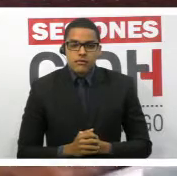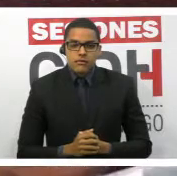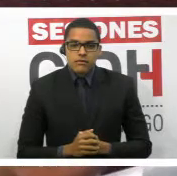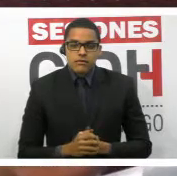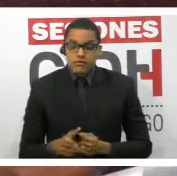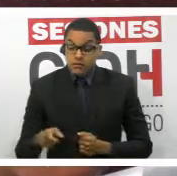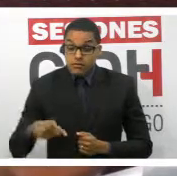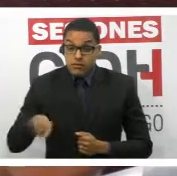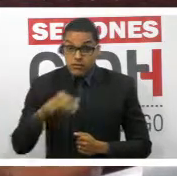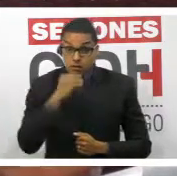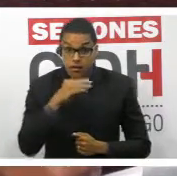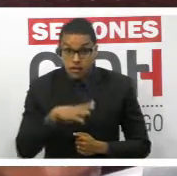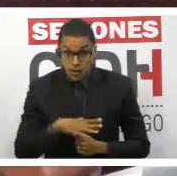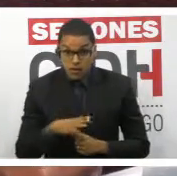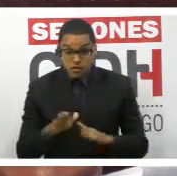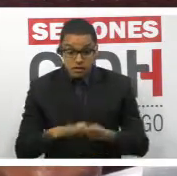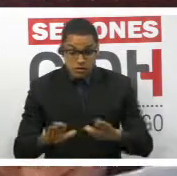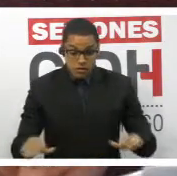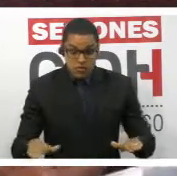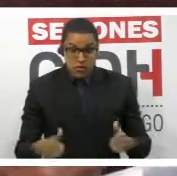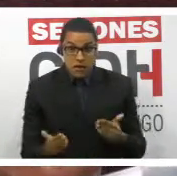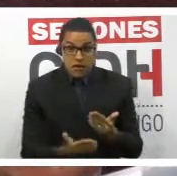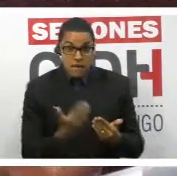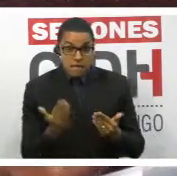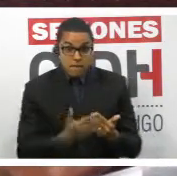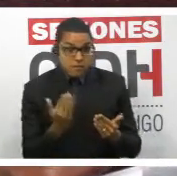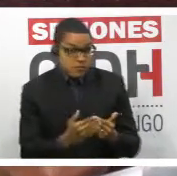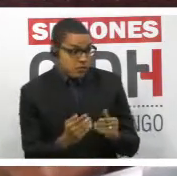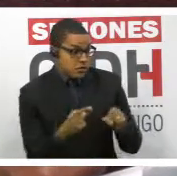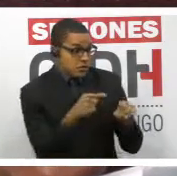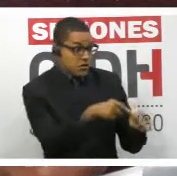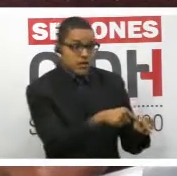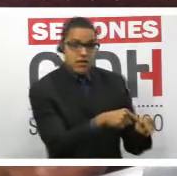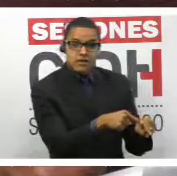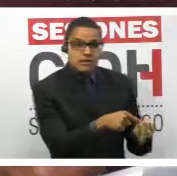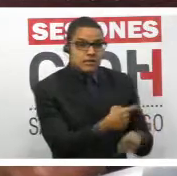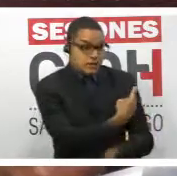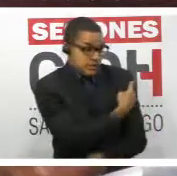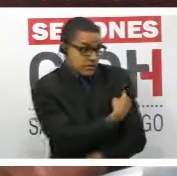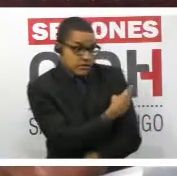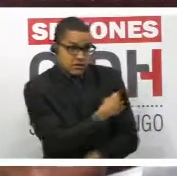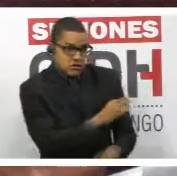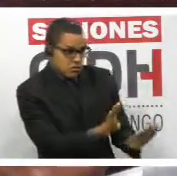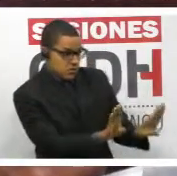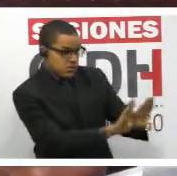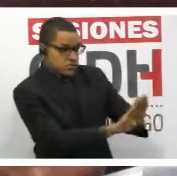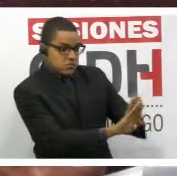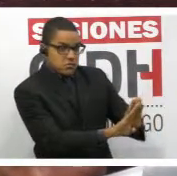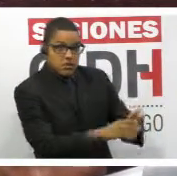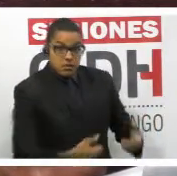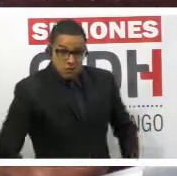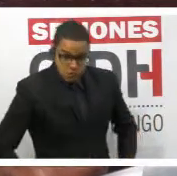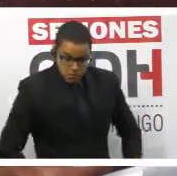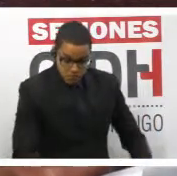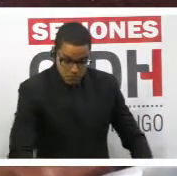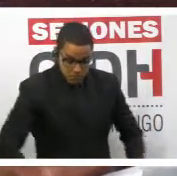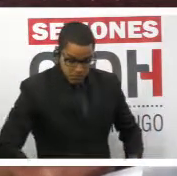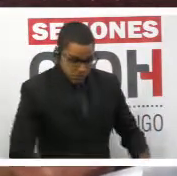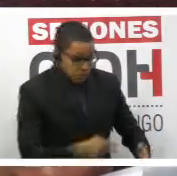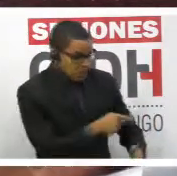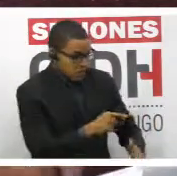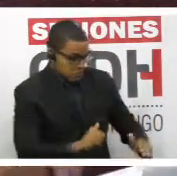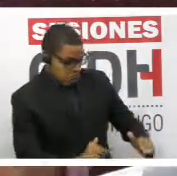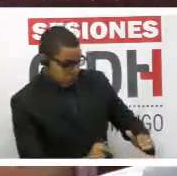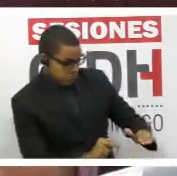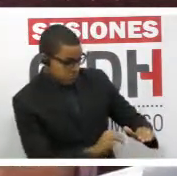cuando en las clínicas a penas de la puerta puede pasar una persona usuaria de silla de ruedas lo que limita también muchas